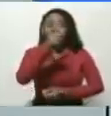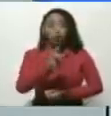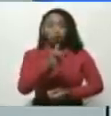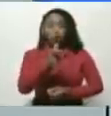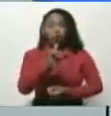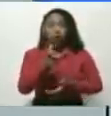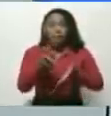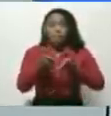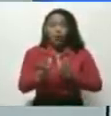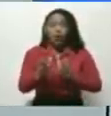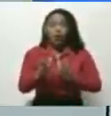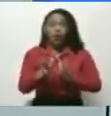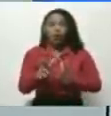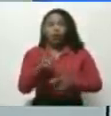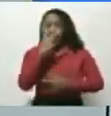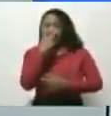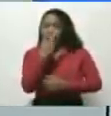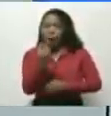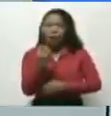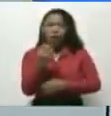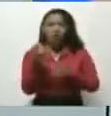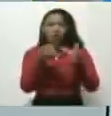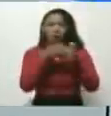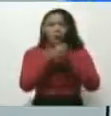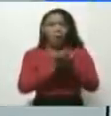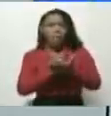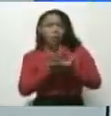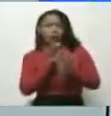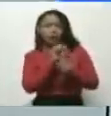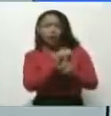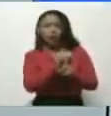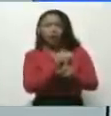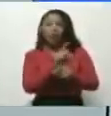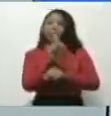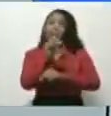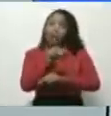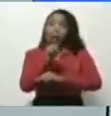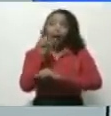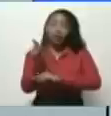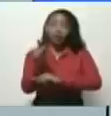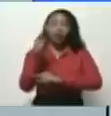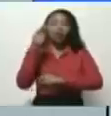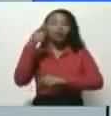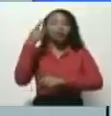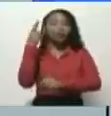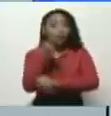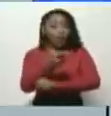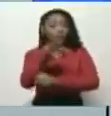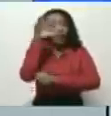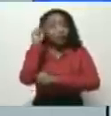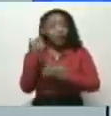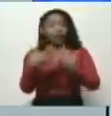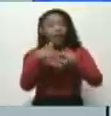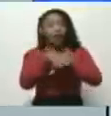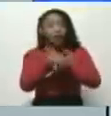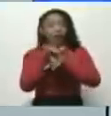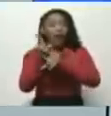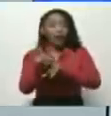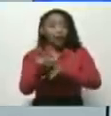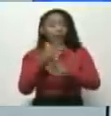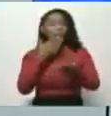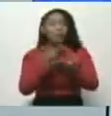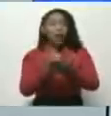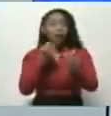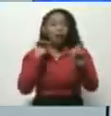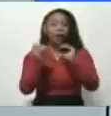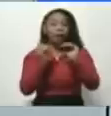la marginalidad, en los grupos excluidos, también yo creo que debe entenderse que están incluidos dentro de esta proclama de